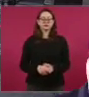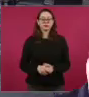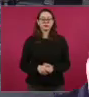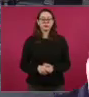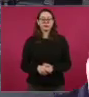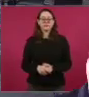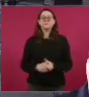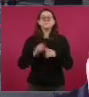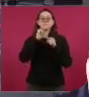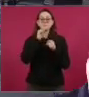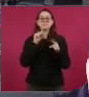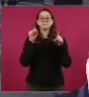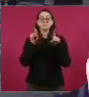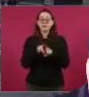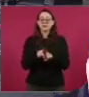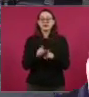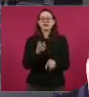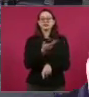los deportistas,